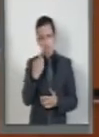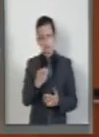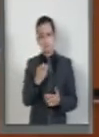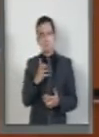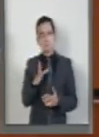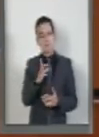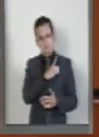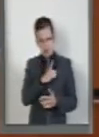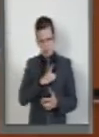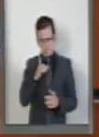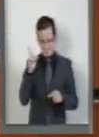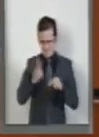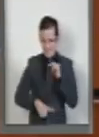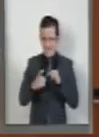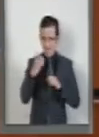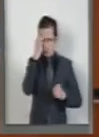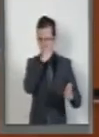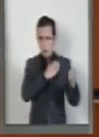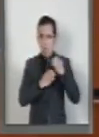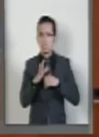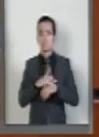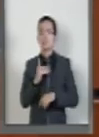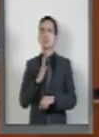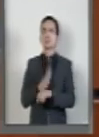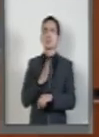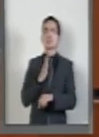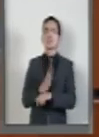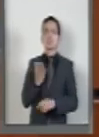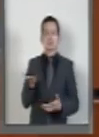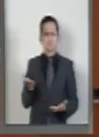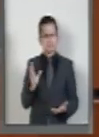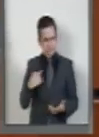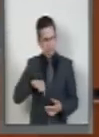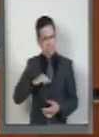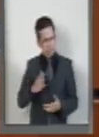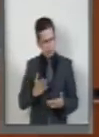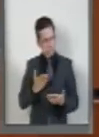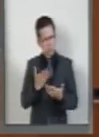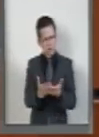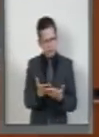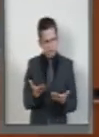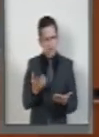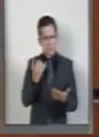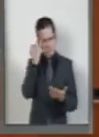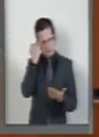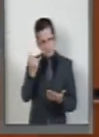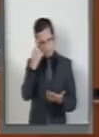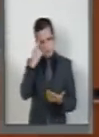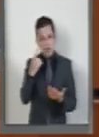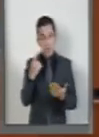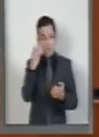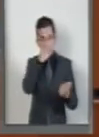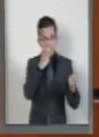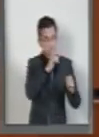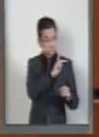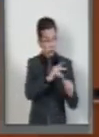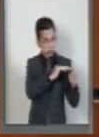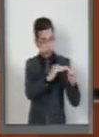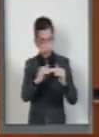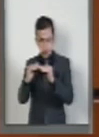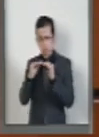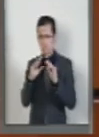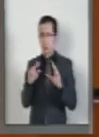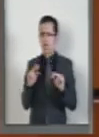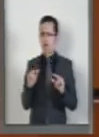evaluación punitiva. Hemos presentado iniciativas para que no exista una evaluación estandarizada. Por supuesto que hay que revisar